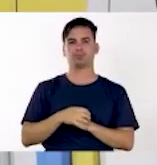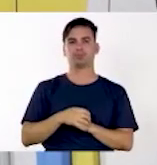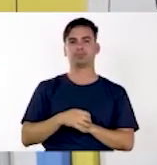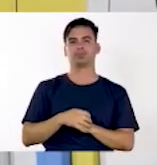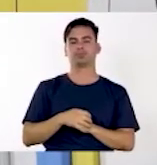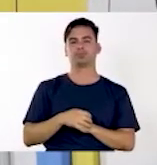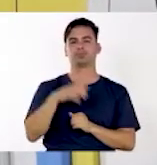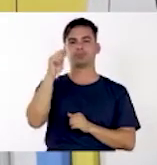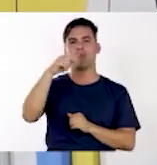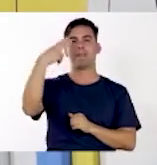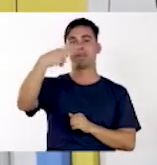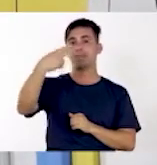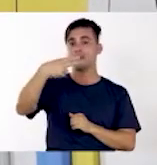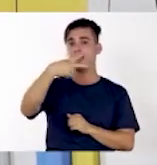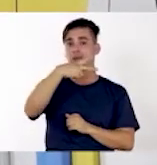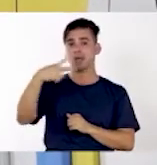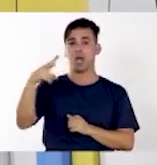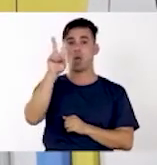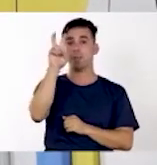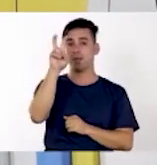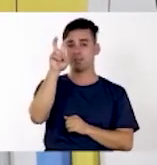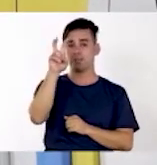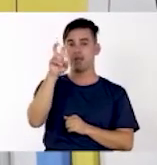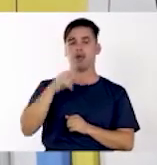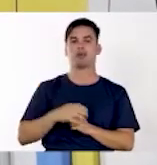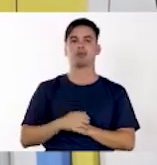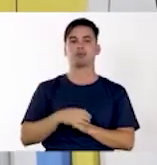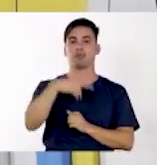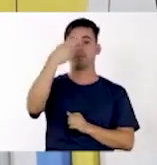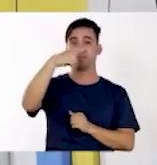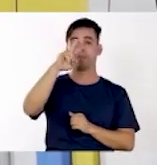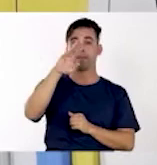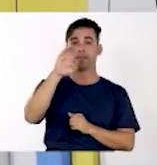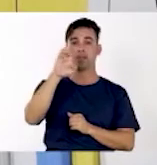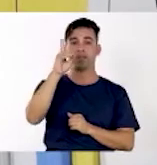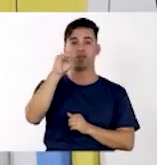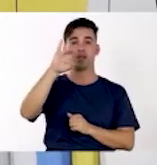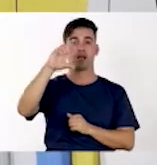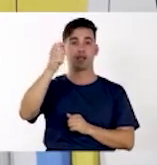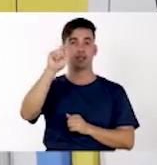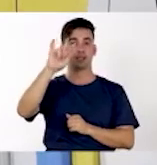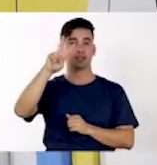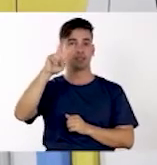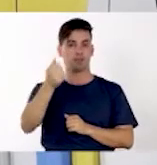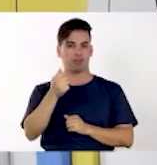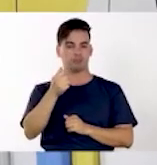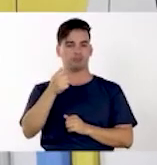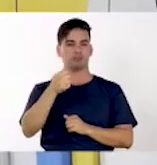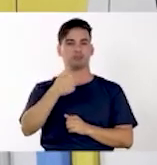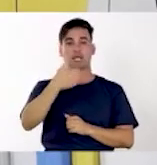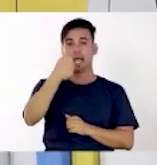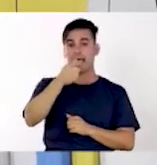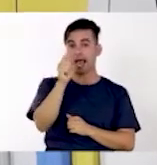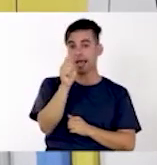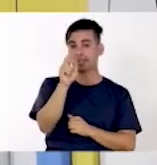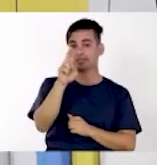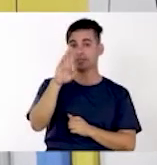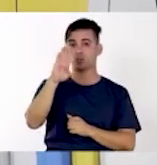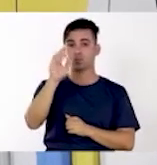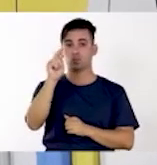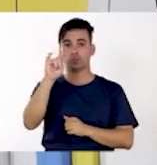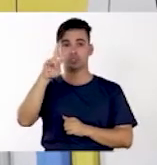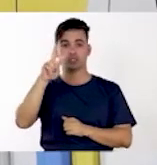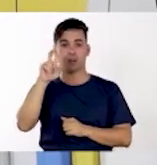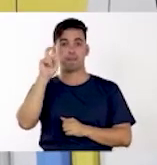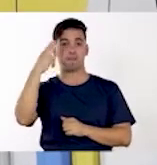verbal. Es atributiva cuando el predicado es nominal. ¿Estamos?